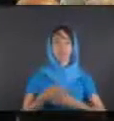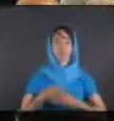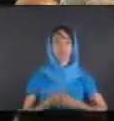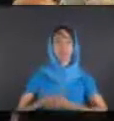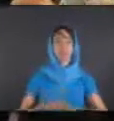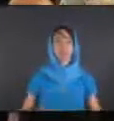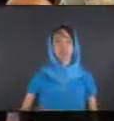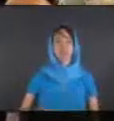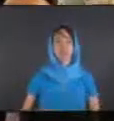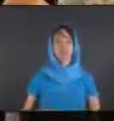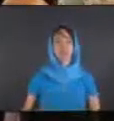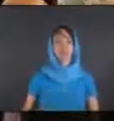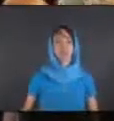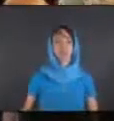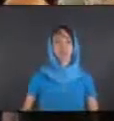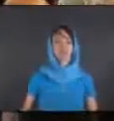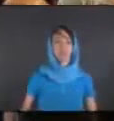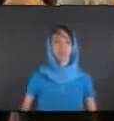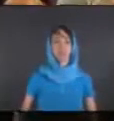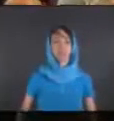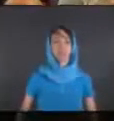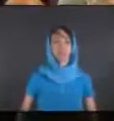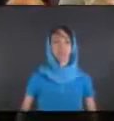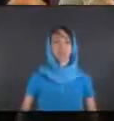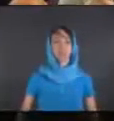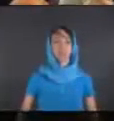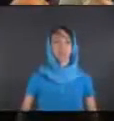pidiendo cobertura, por favor, si se vienen acá al frente.